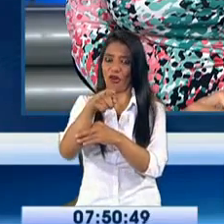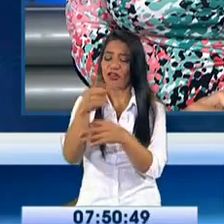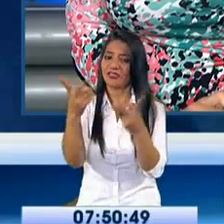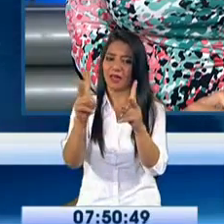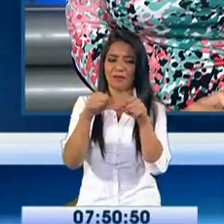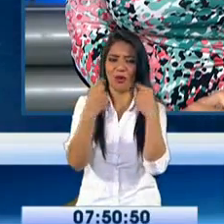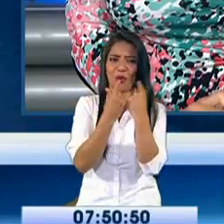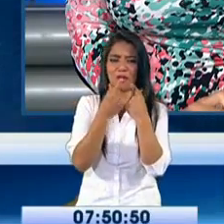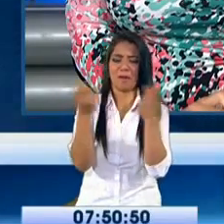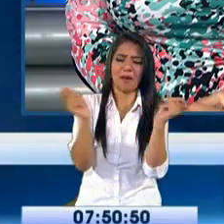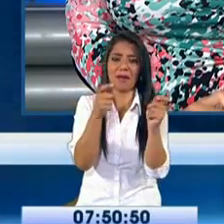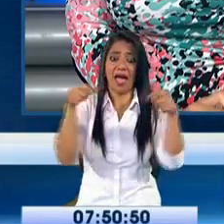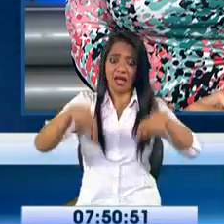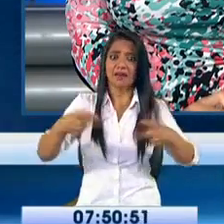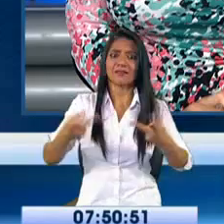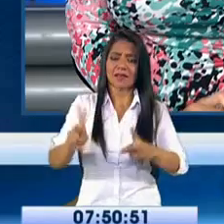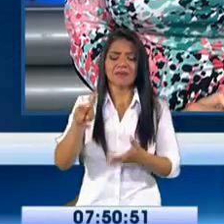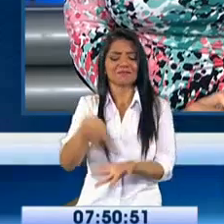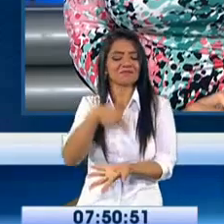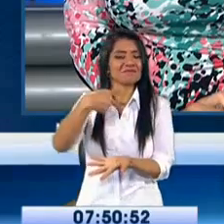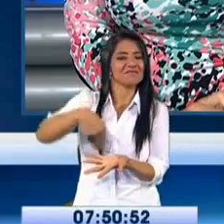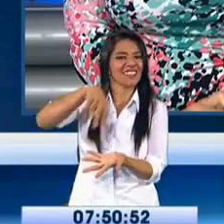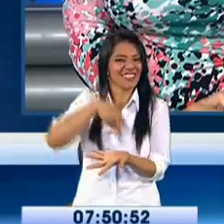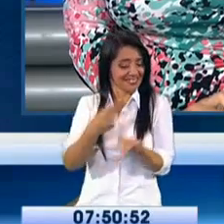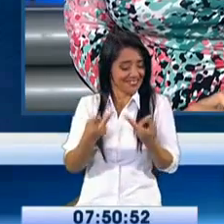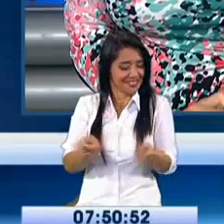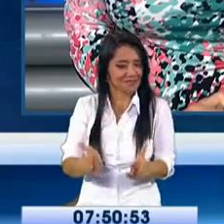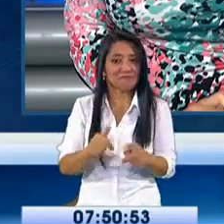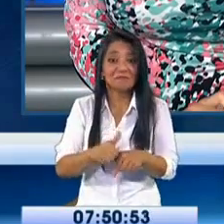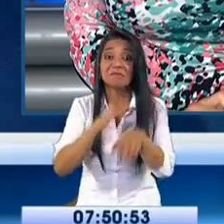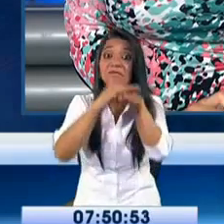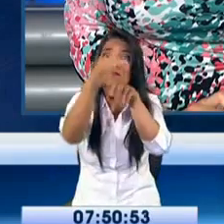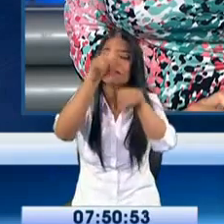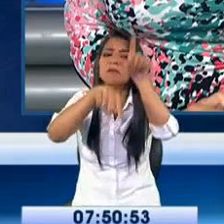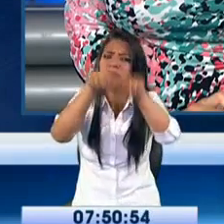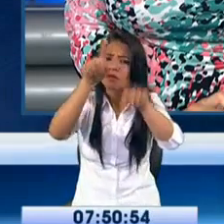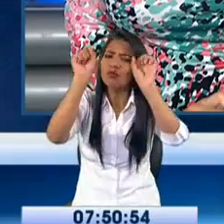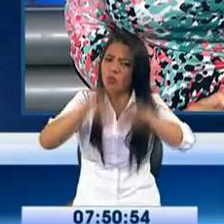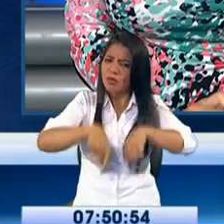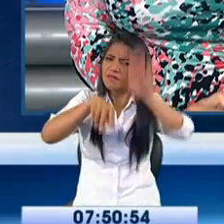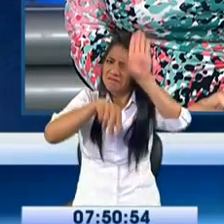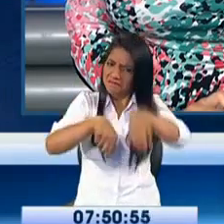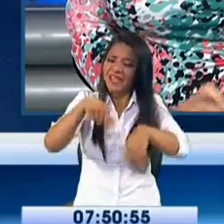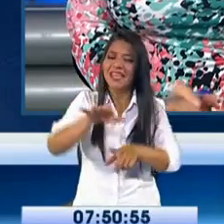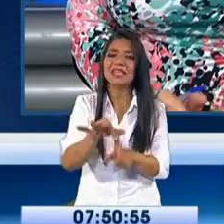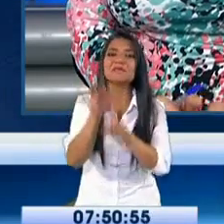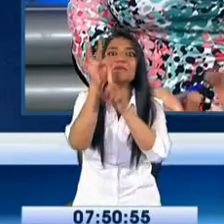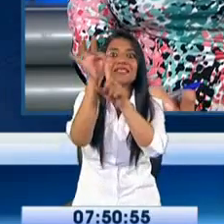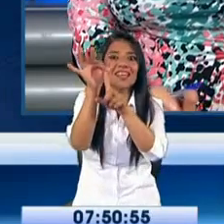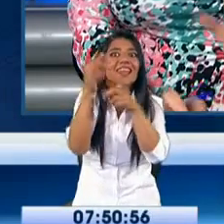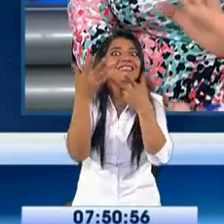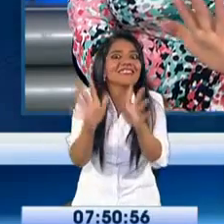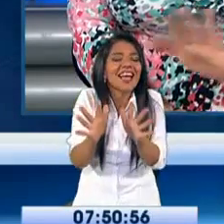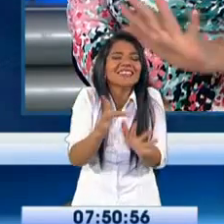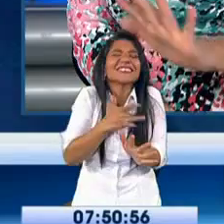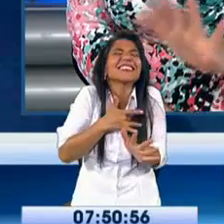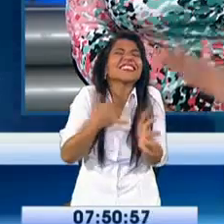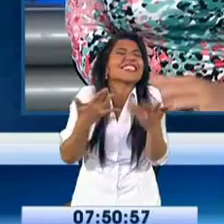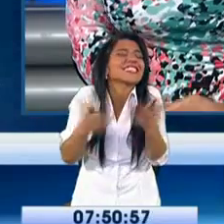bailar nosotros también en el estudio, aquí junto a ustedes. Y la invitación a nuestros amigos televidentes para que nos acompañen en este especial que ya se ve que